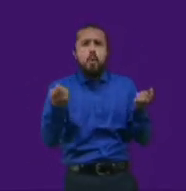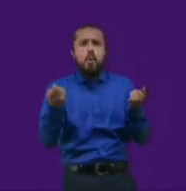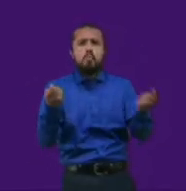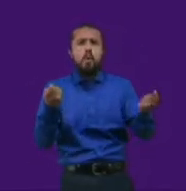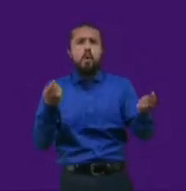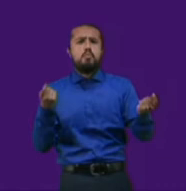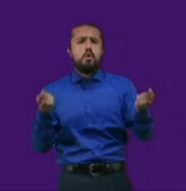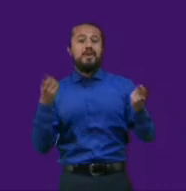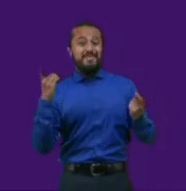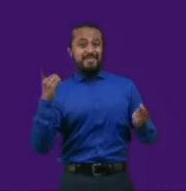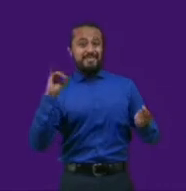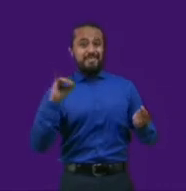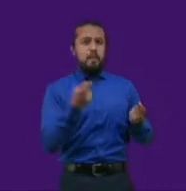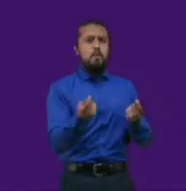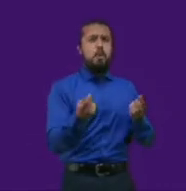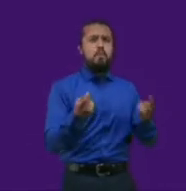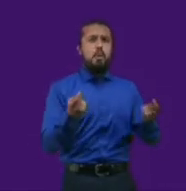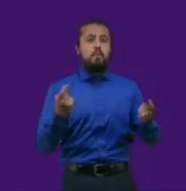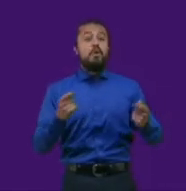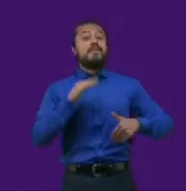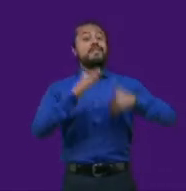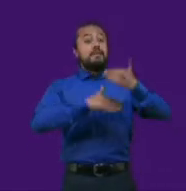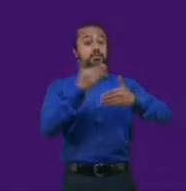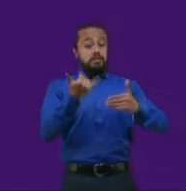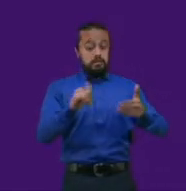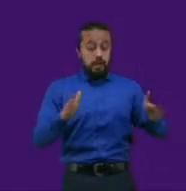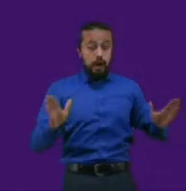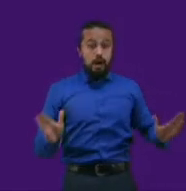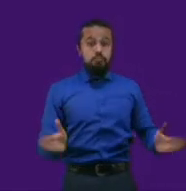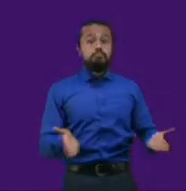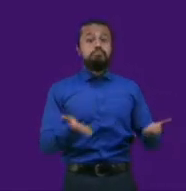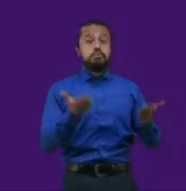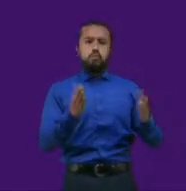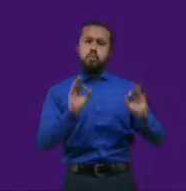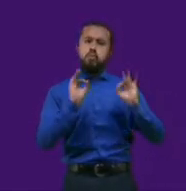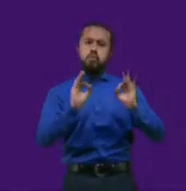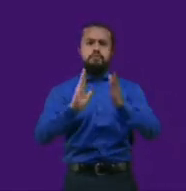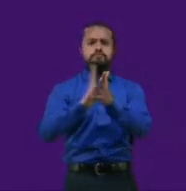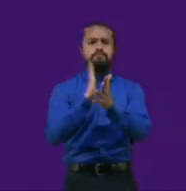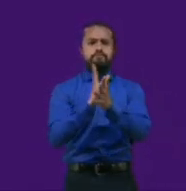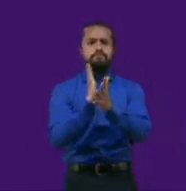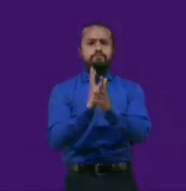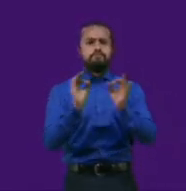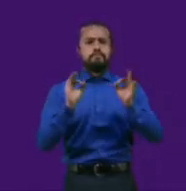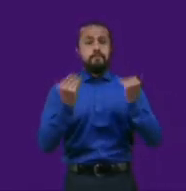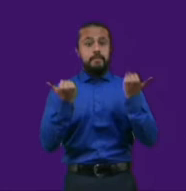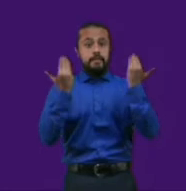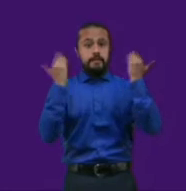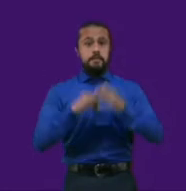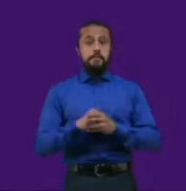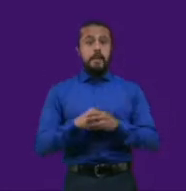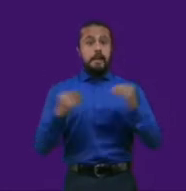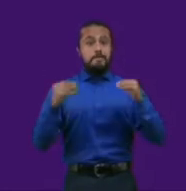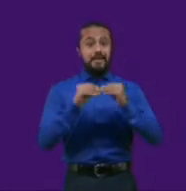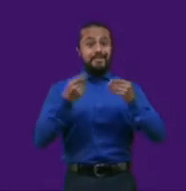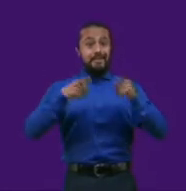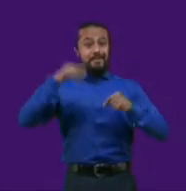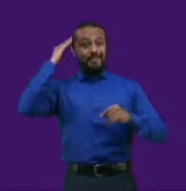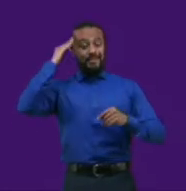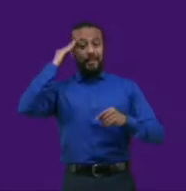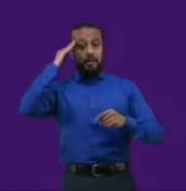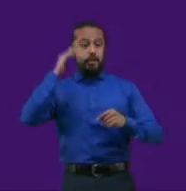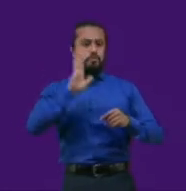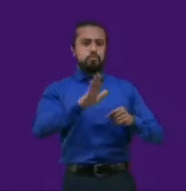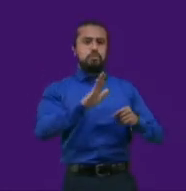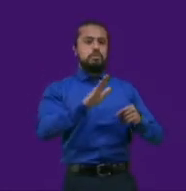en el mundo donde estamos trabajando. Qué buena historia. Bueno, yo creo que otra vez hay un gran paralelo con el